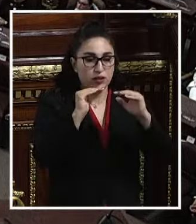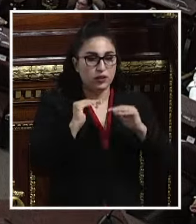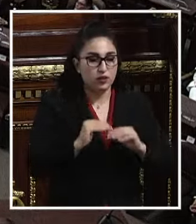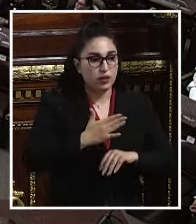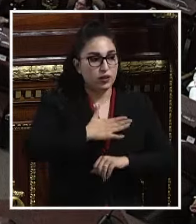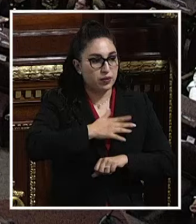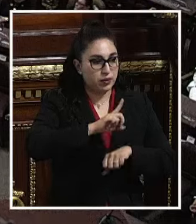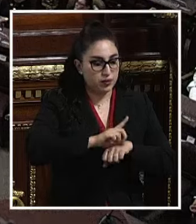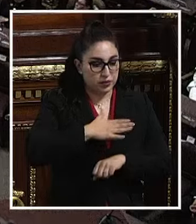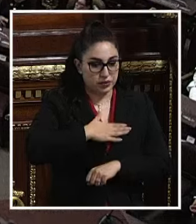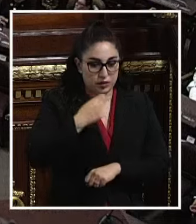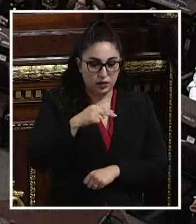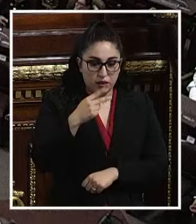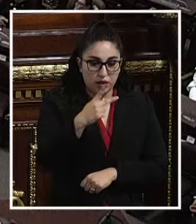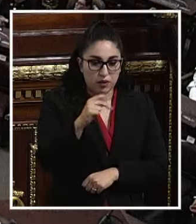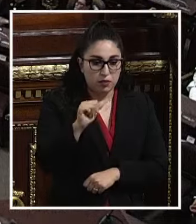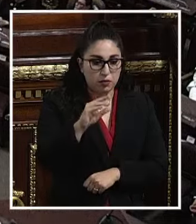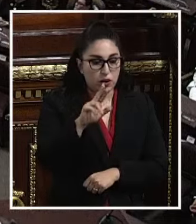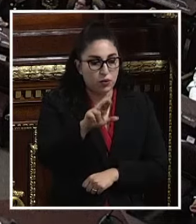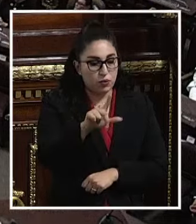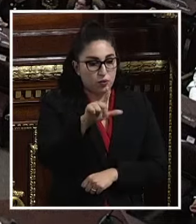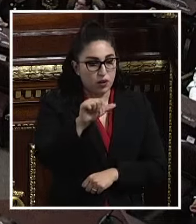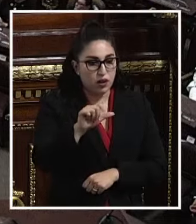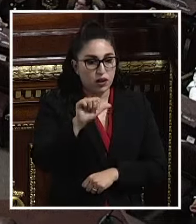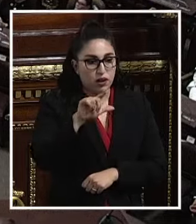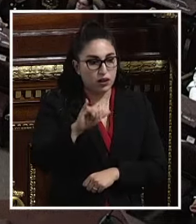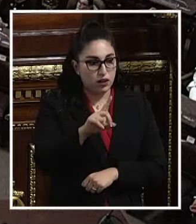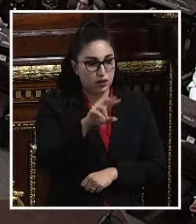Buenos días, Paula Alejandra Pérez Córdoba.